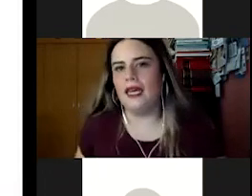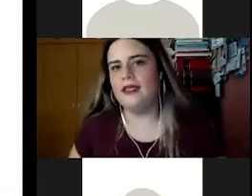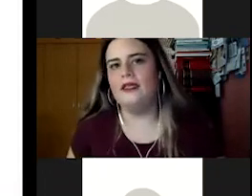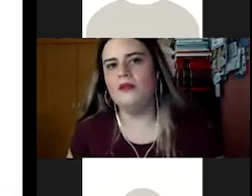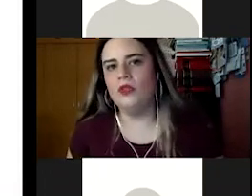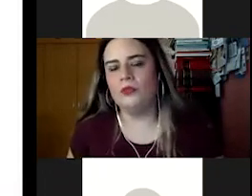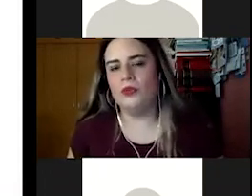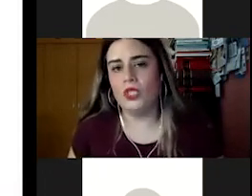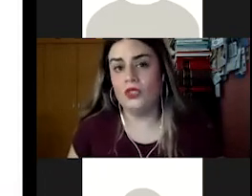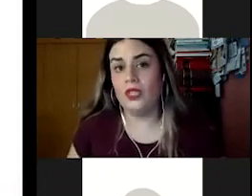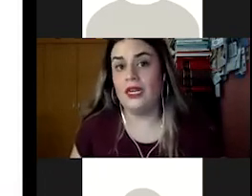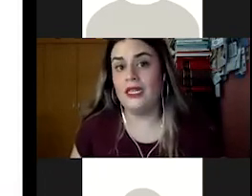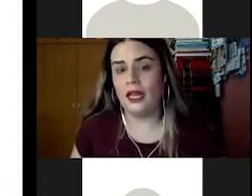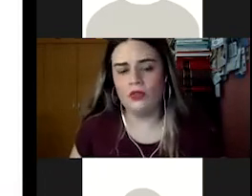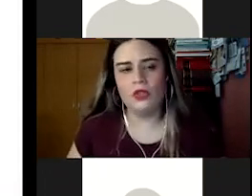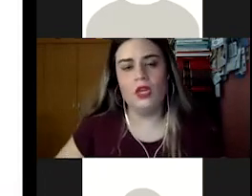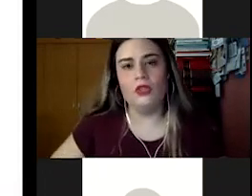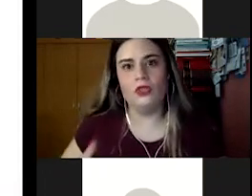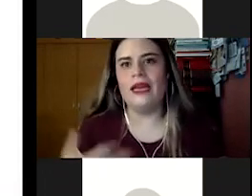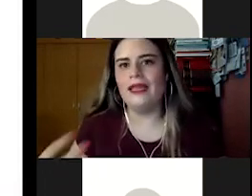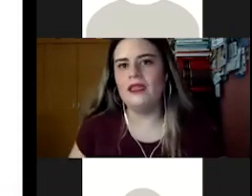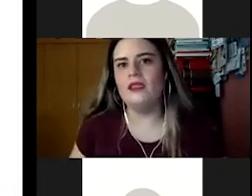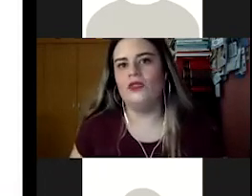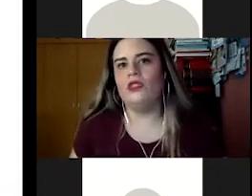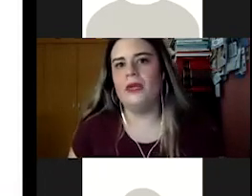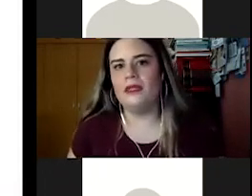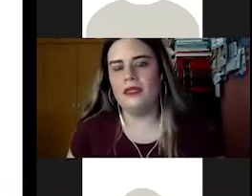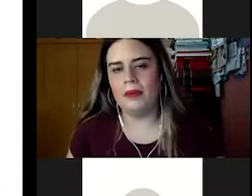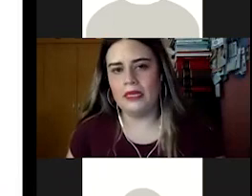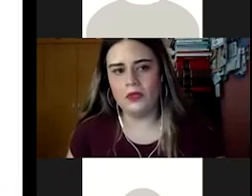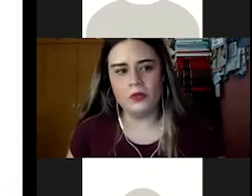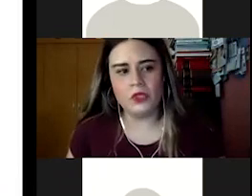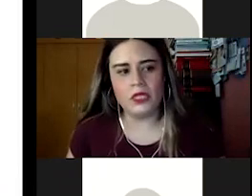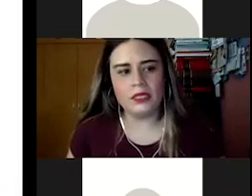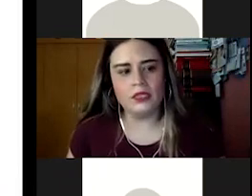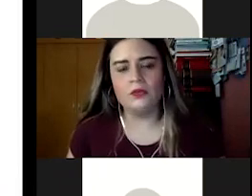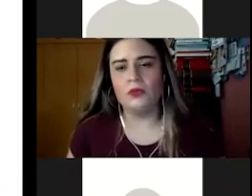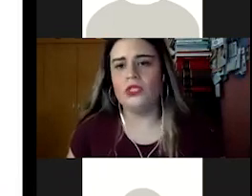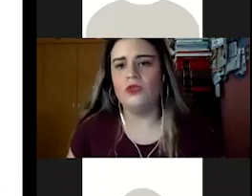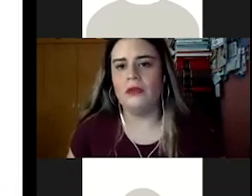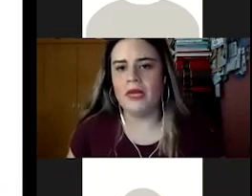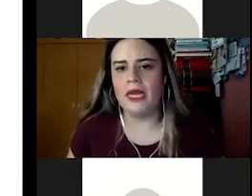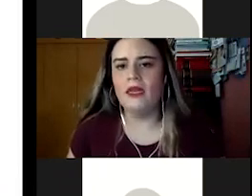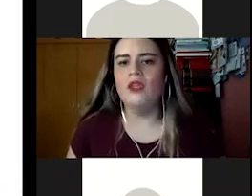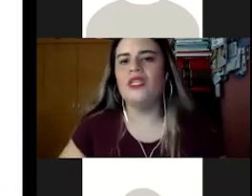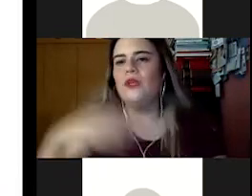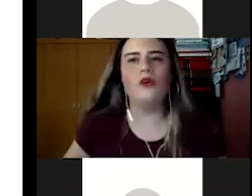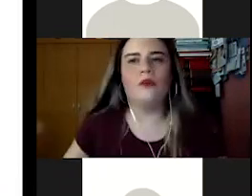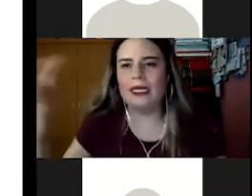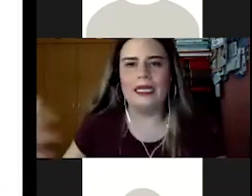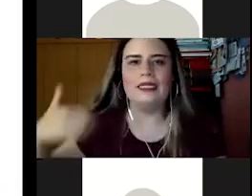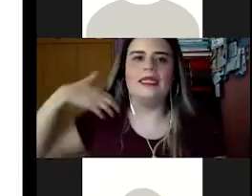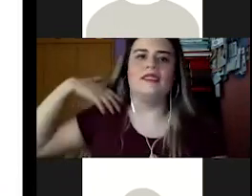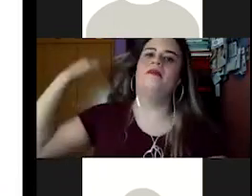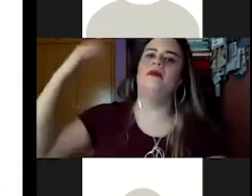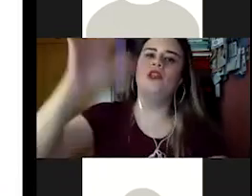acá resentimos los procesos centralizados. Entonces imagínense otras partes del país cómo sienten esos procesos también. Entonces hay una